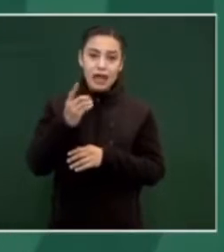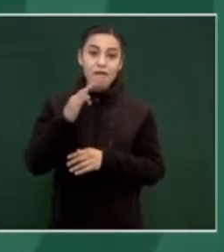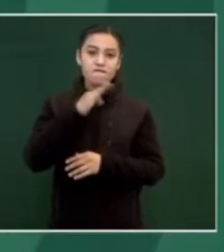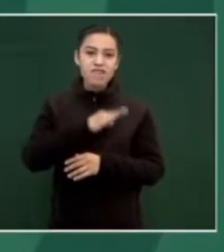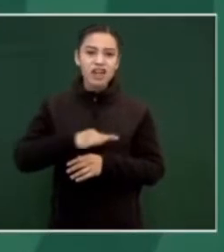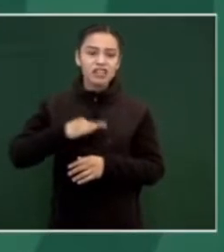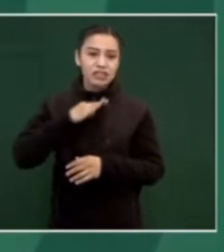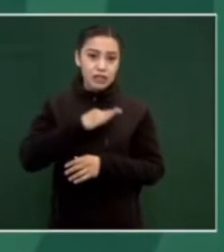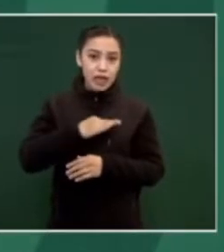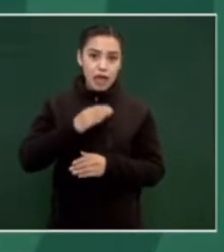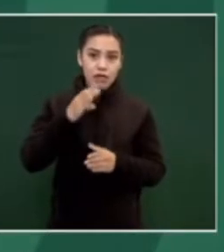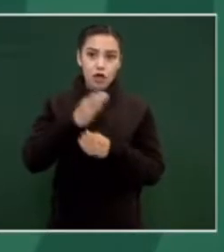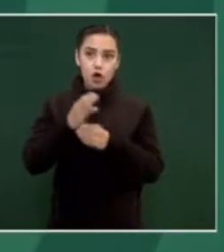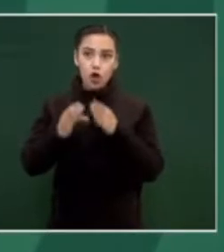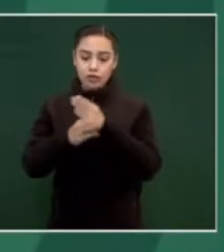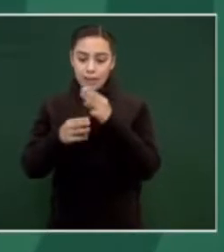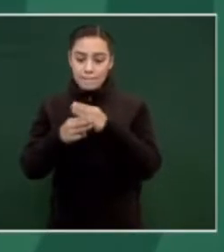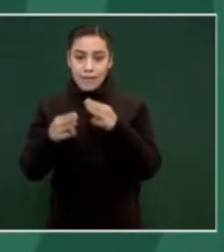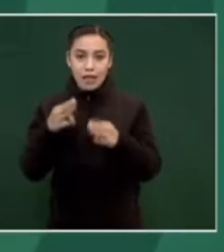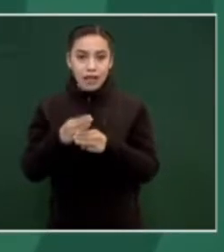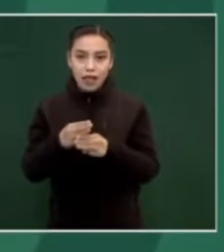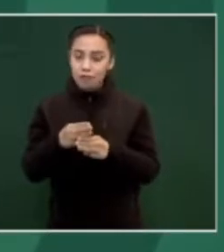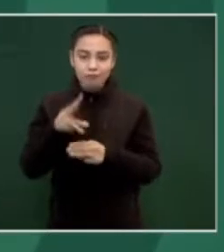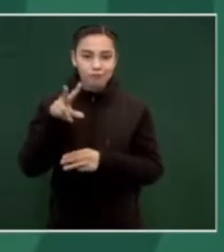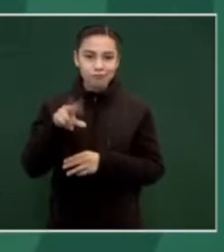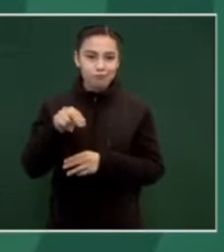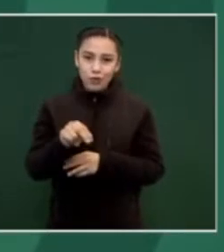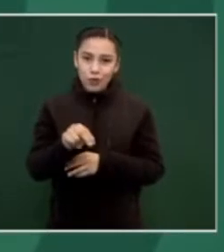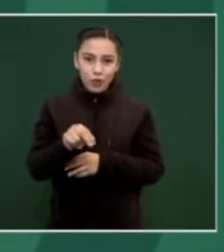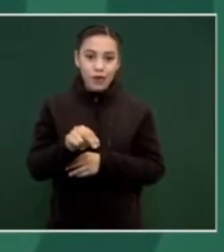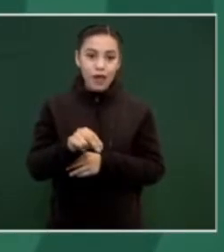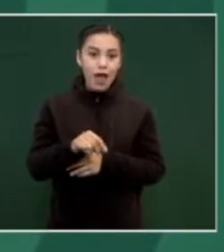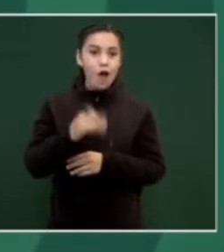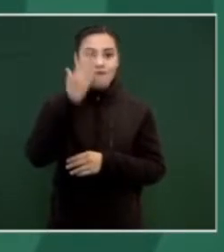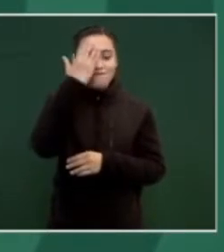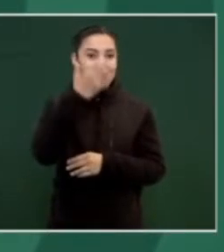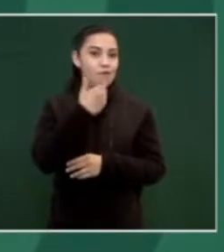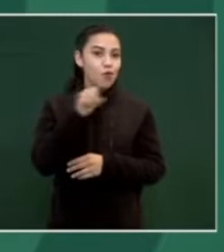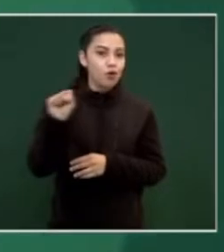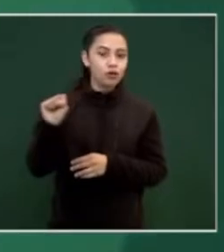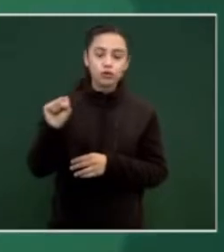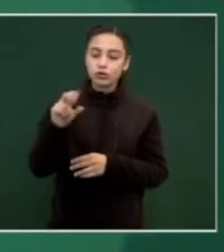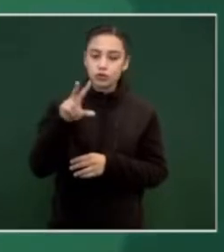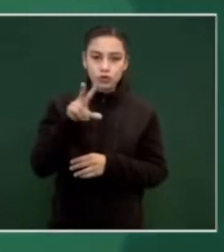no es la fama estar bien con uno mismo